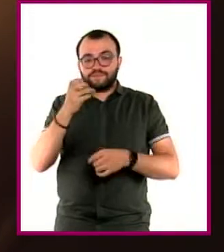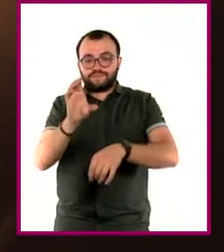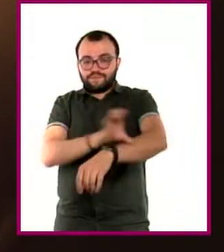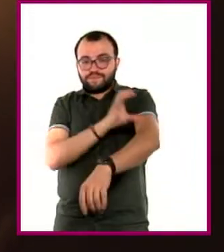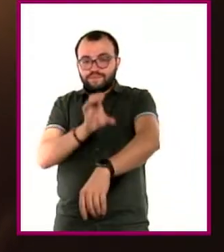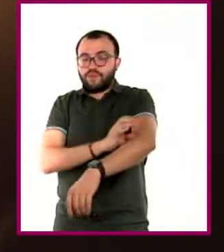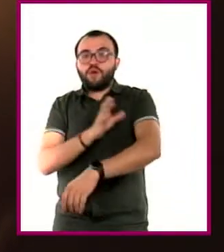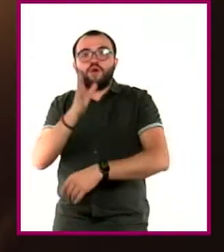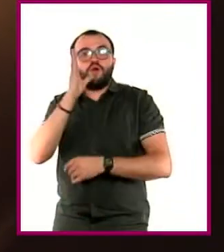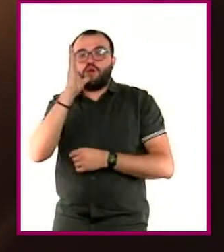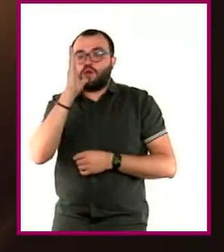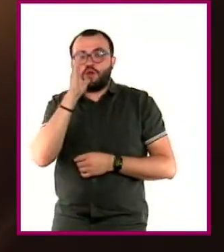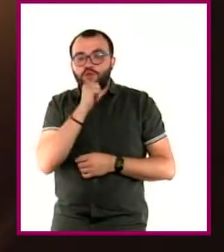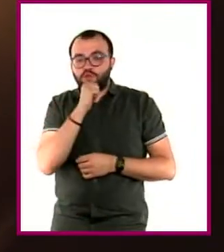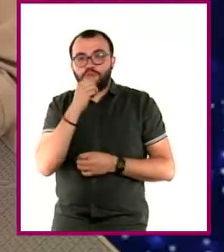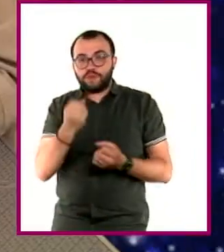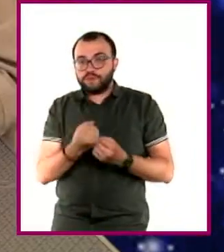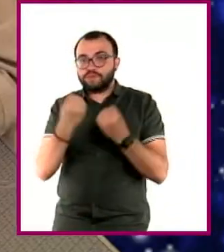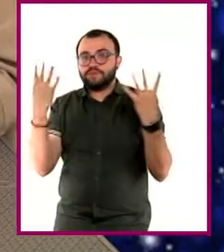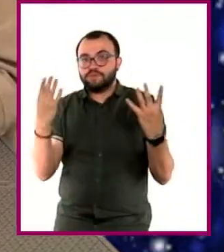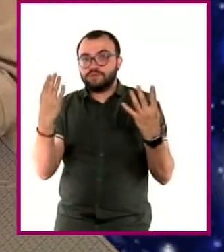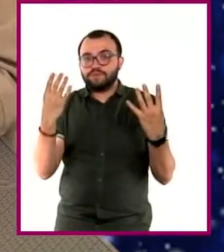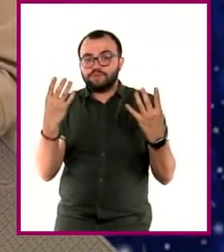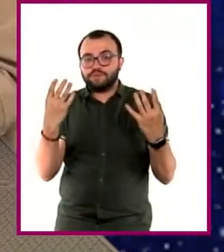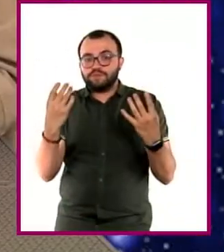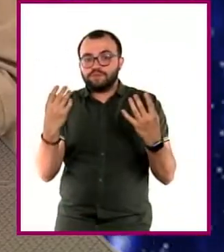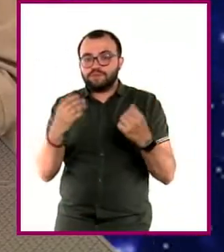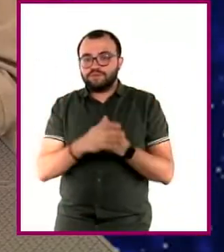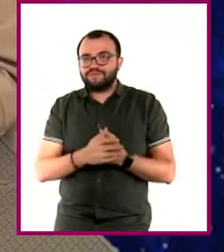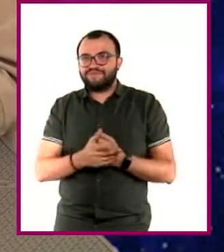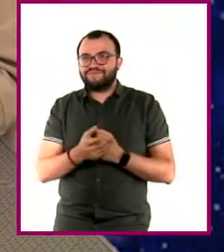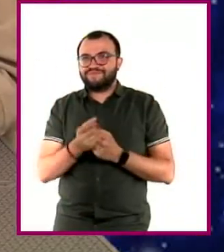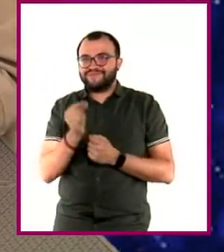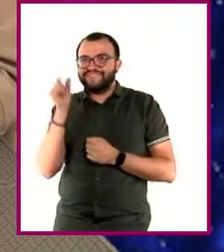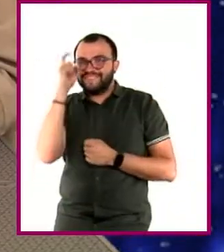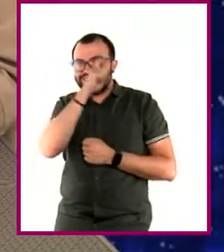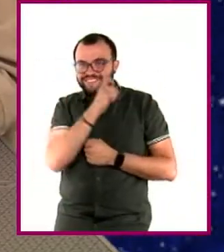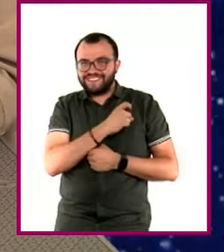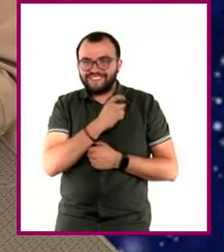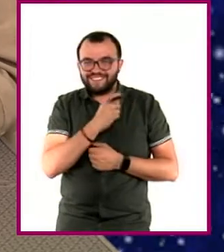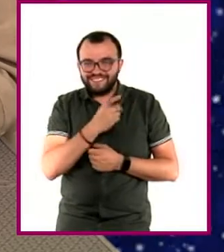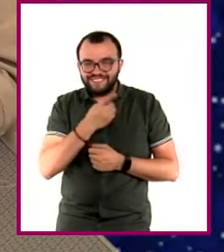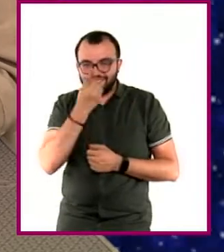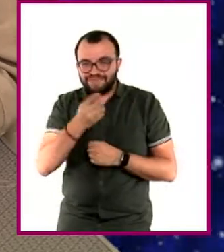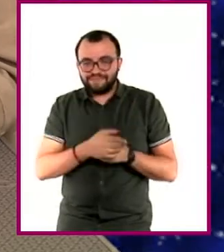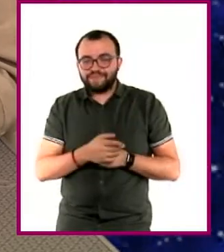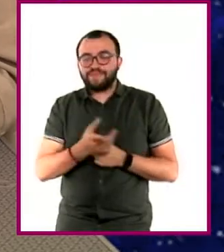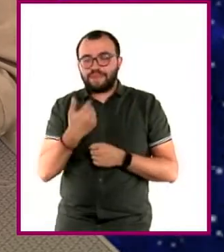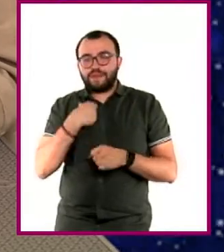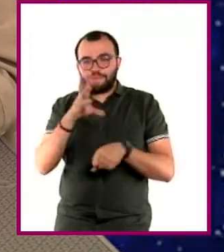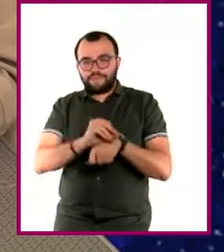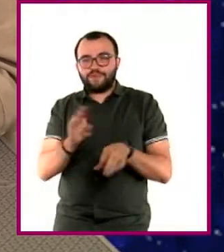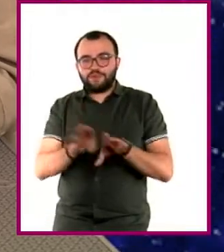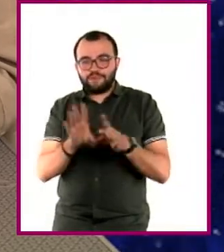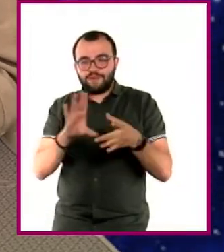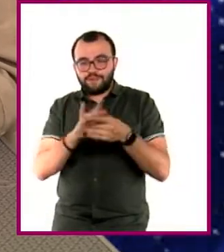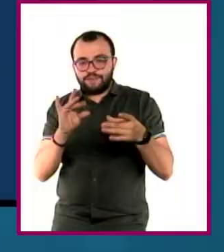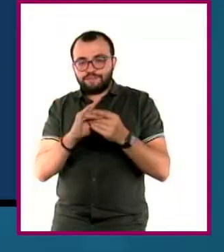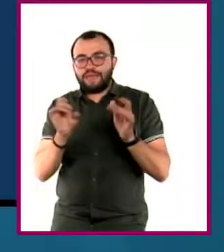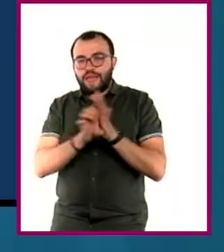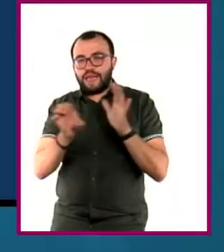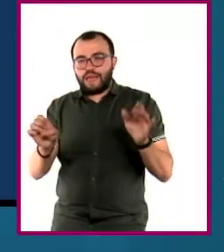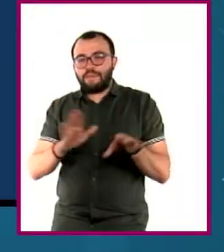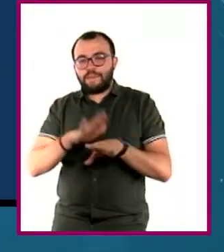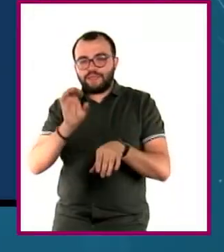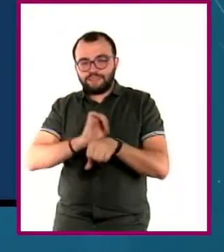átomo no pueden tener los mismos números cuánticos. Suena bastante complejo, ¿verdad? Entonces permítanme explicárselos con un ejemplo muy sencillo.